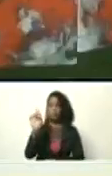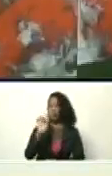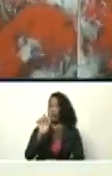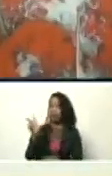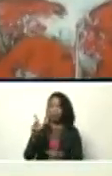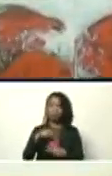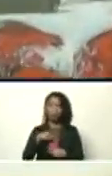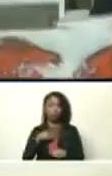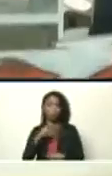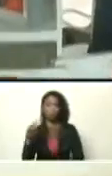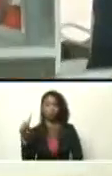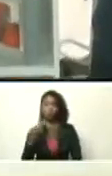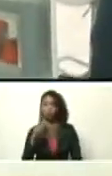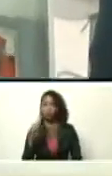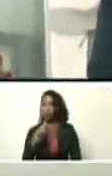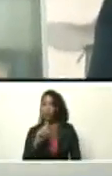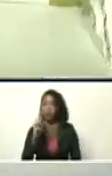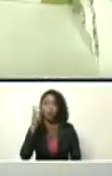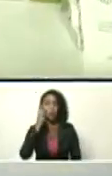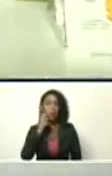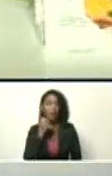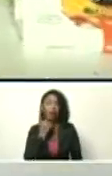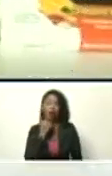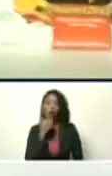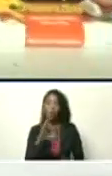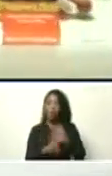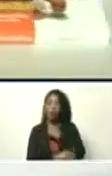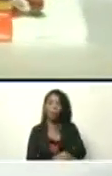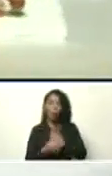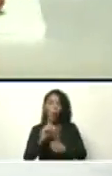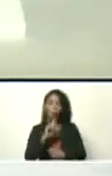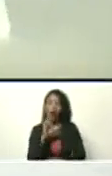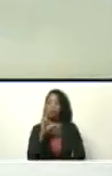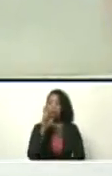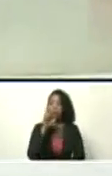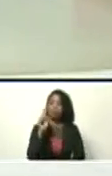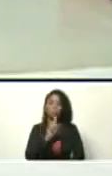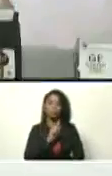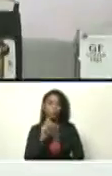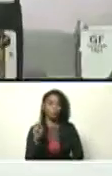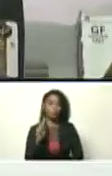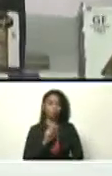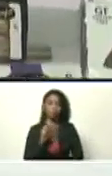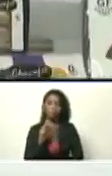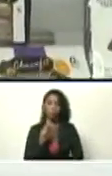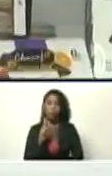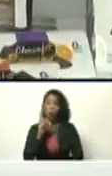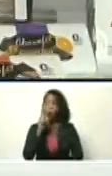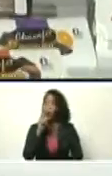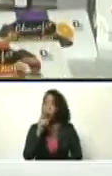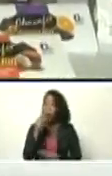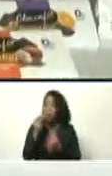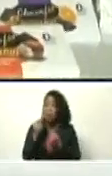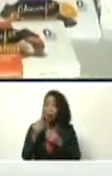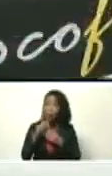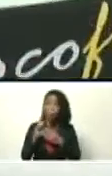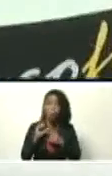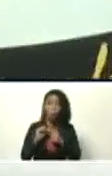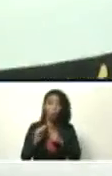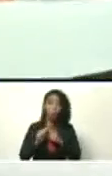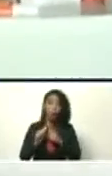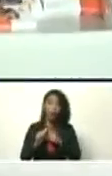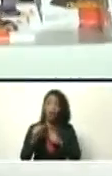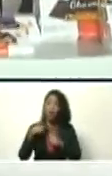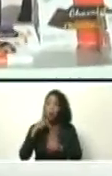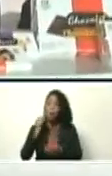acepte eso. Ni Nutella, ni chocolate, ni en un refresco. No tienes vuelto en dólares, no hay problema, yo te